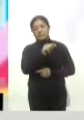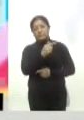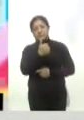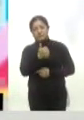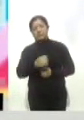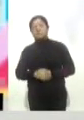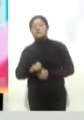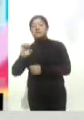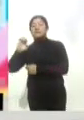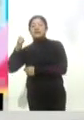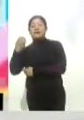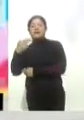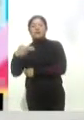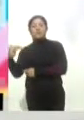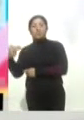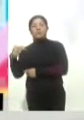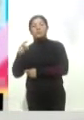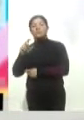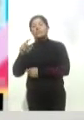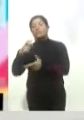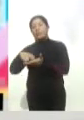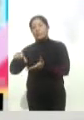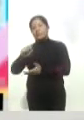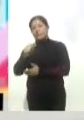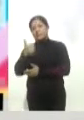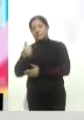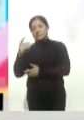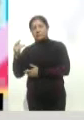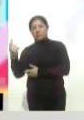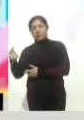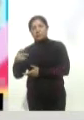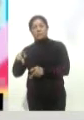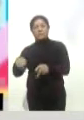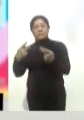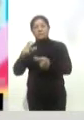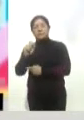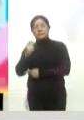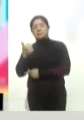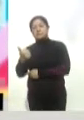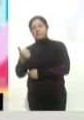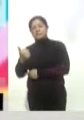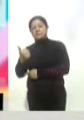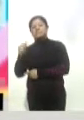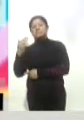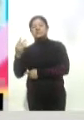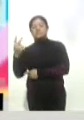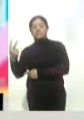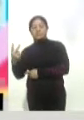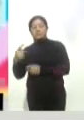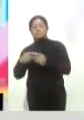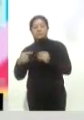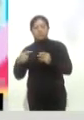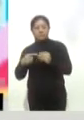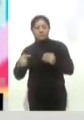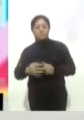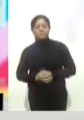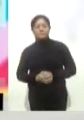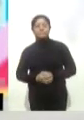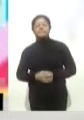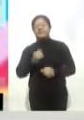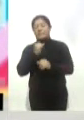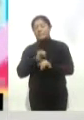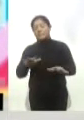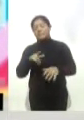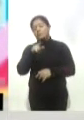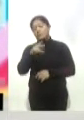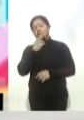centavos. El euro a la compra 26 pesos con 51 centavos y a la venta en 26 pesos con 52 centavos. Información